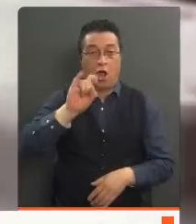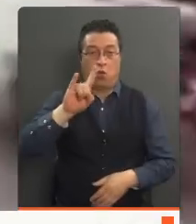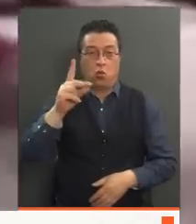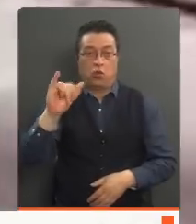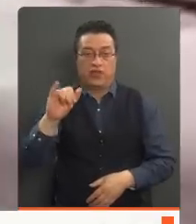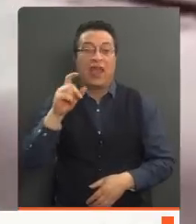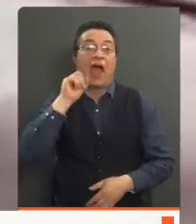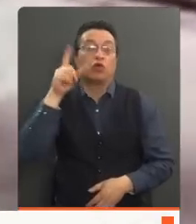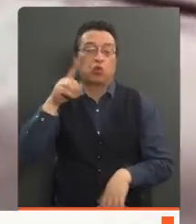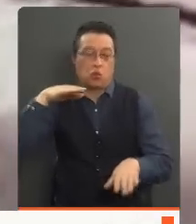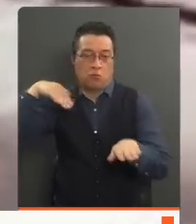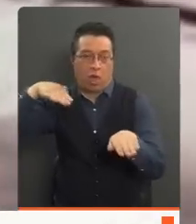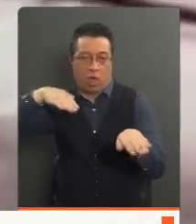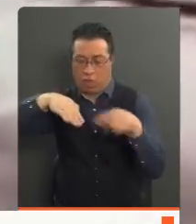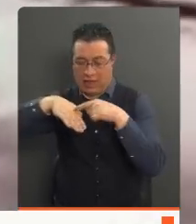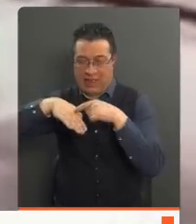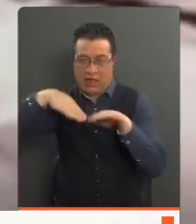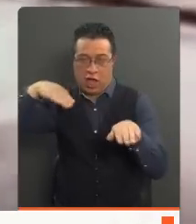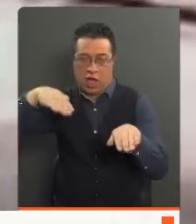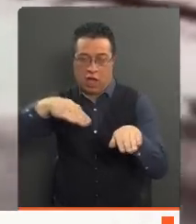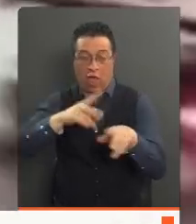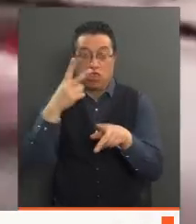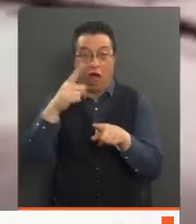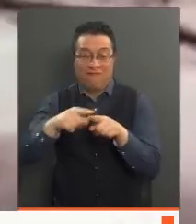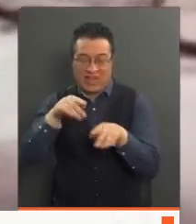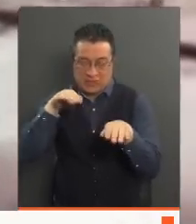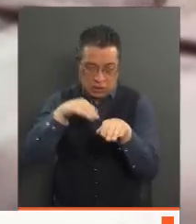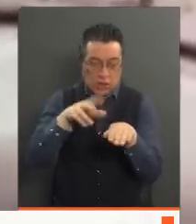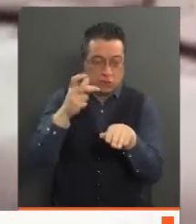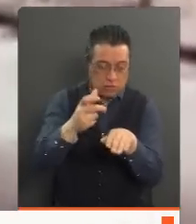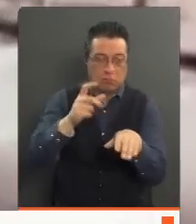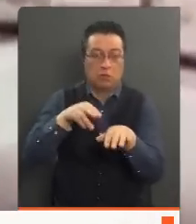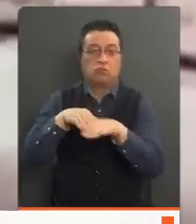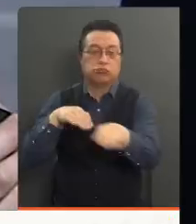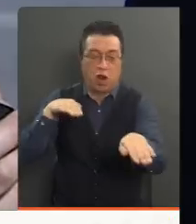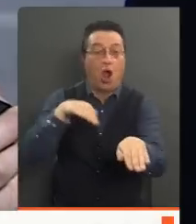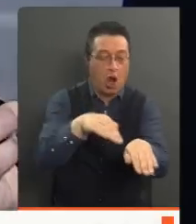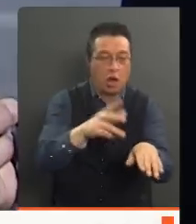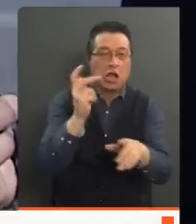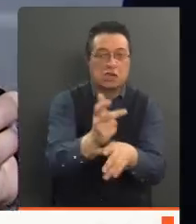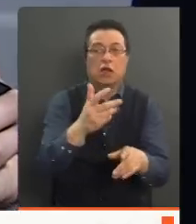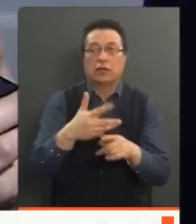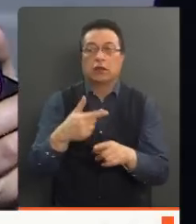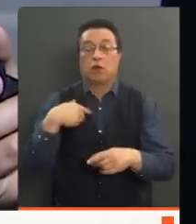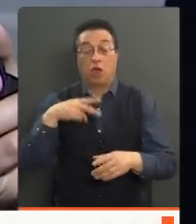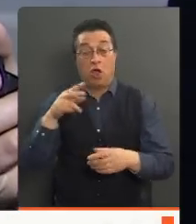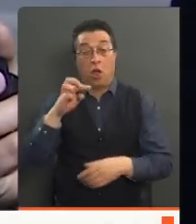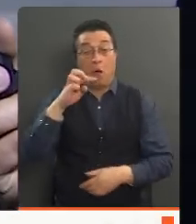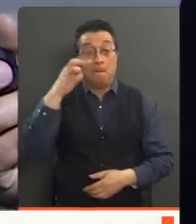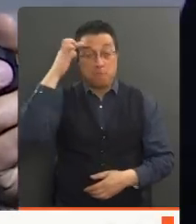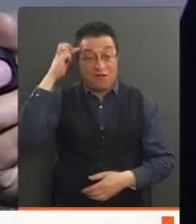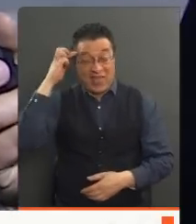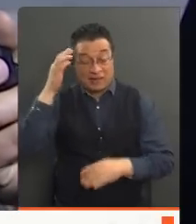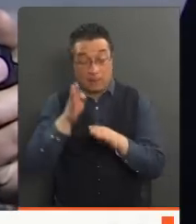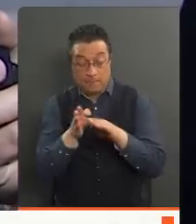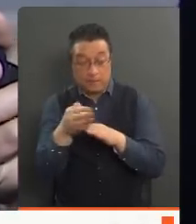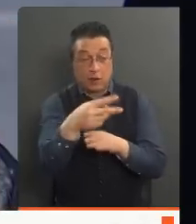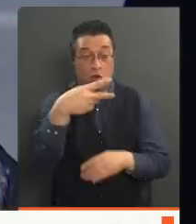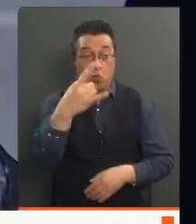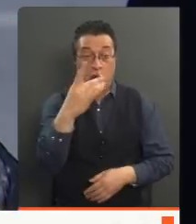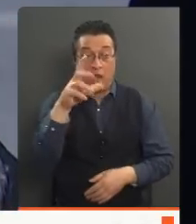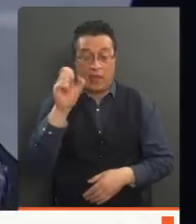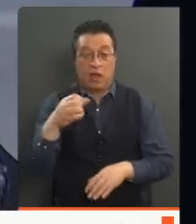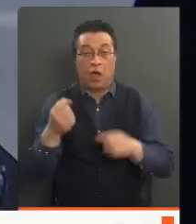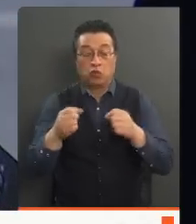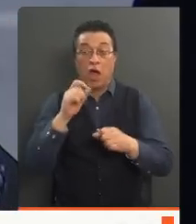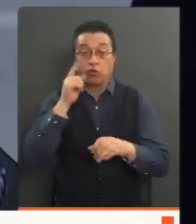que intentaron en dos ocasiones robarle su auto. Doblo en Providencia hacia Huelén y de pronto un auto azul se pone adelante.